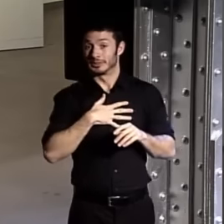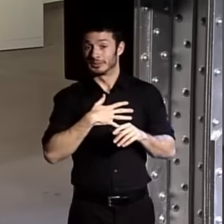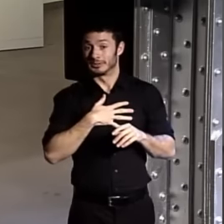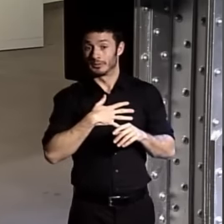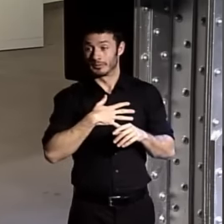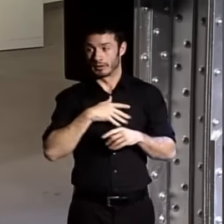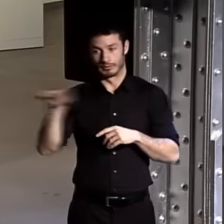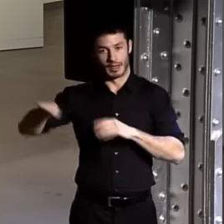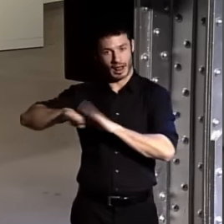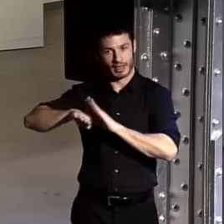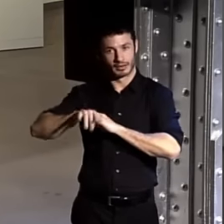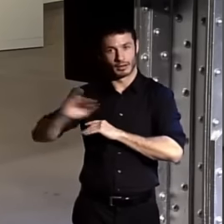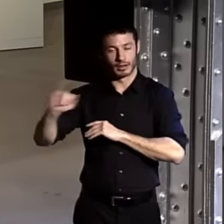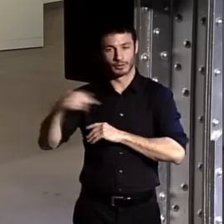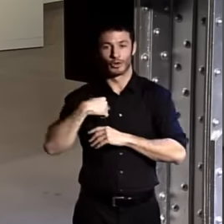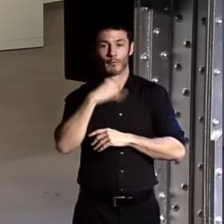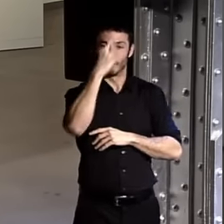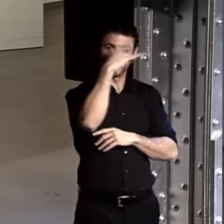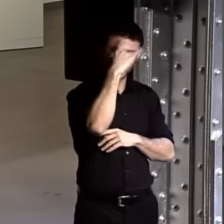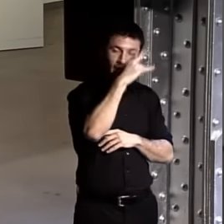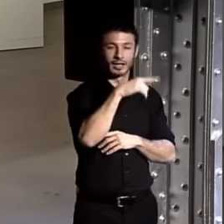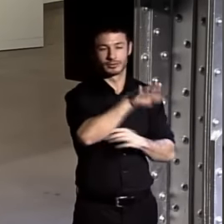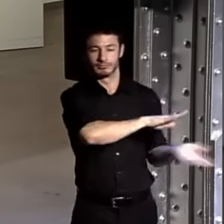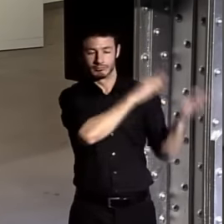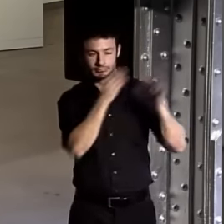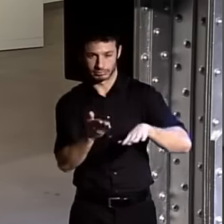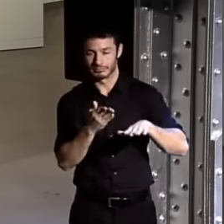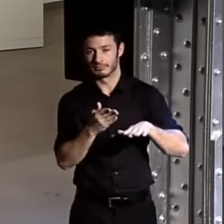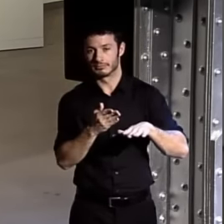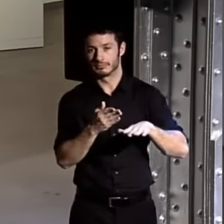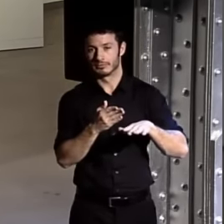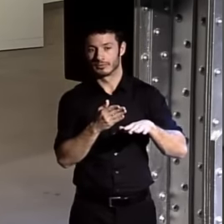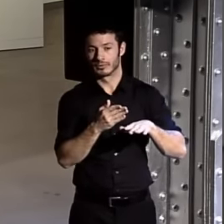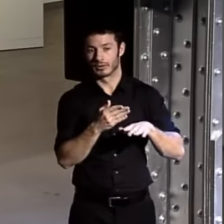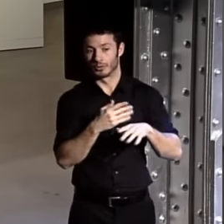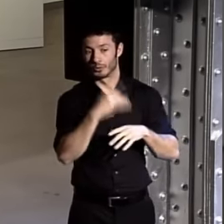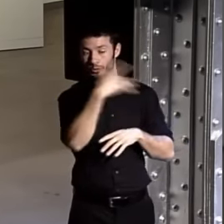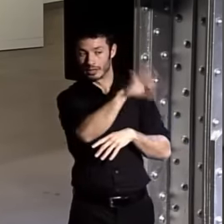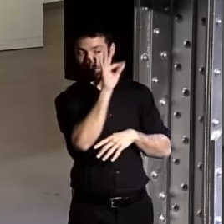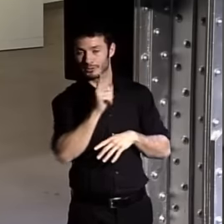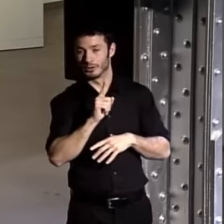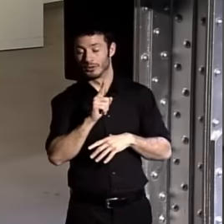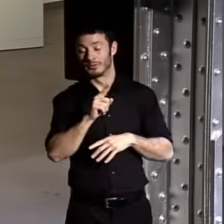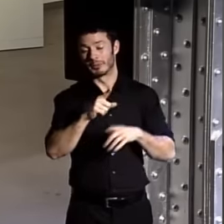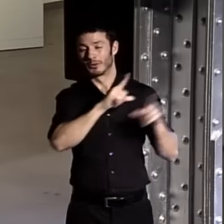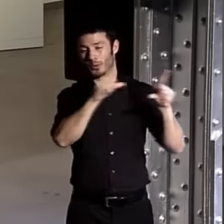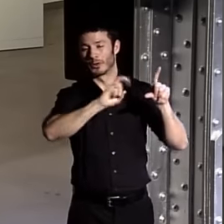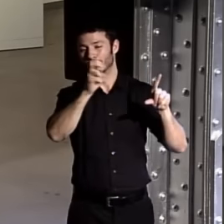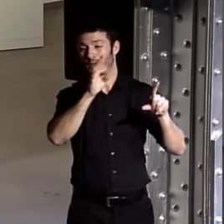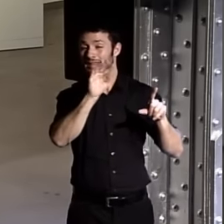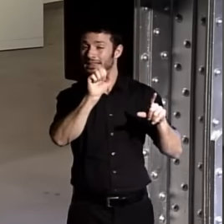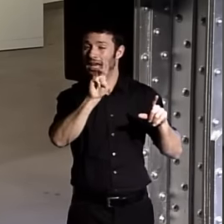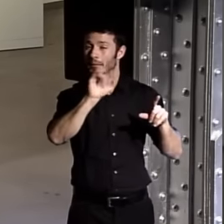y he versionado un Picasso un magri y me tocó uno que no había elegido que era un tapies que